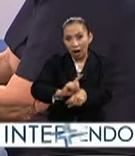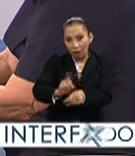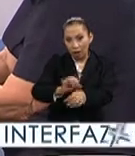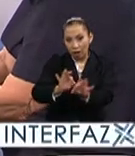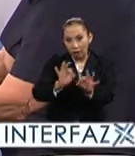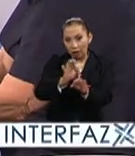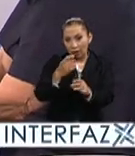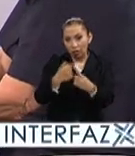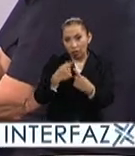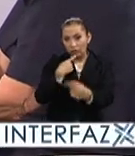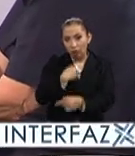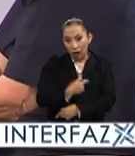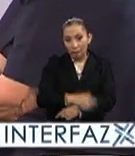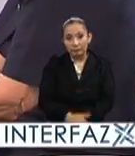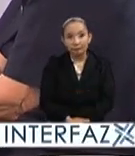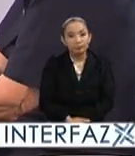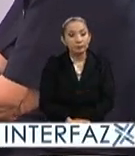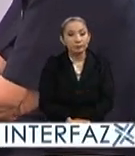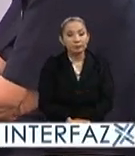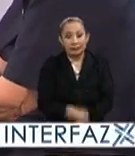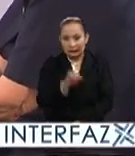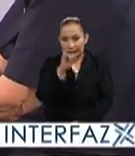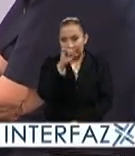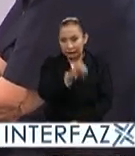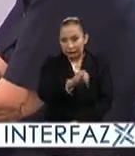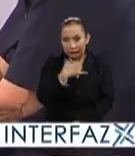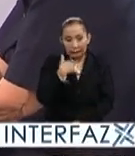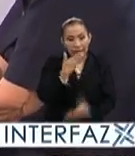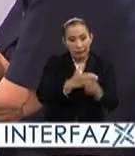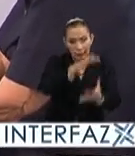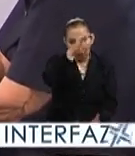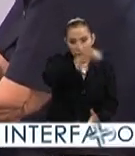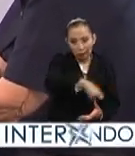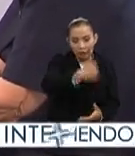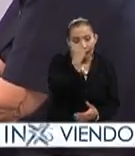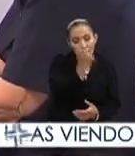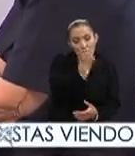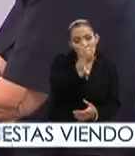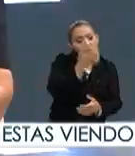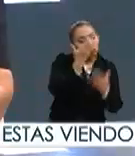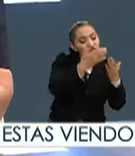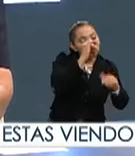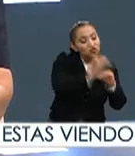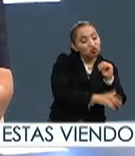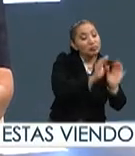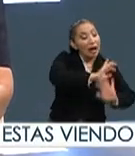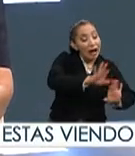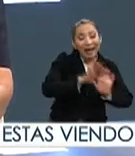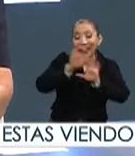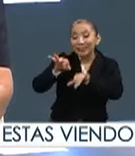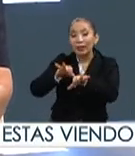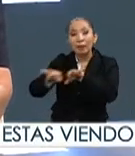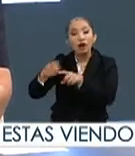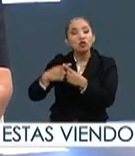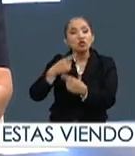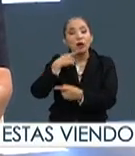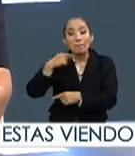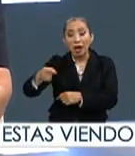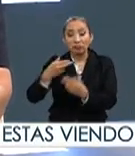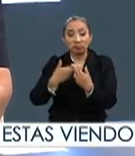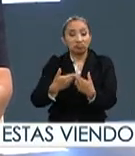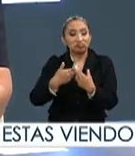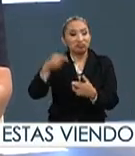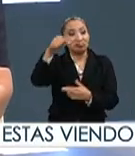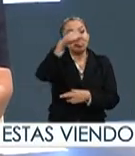muy importante para el país la Cruz Roja Mexicana. En efecto, algunos de nuestros egresados entran a trabajar en nuestras instalaciones, sin embargo, la demanda